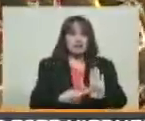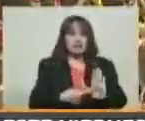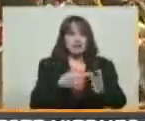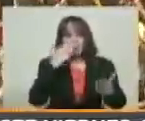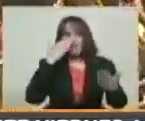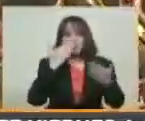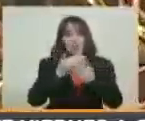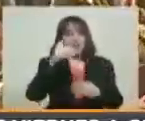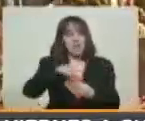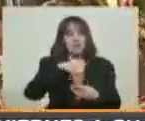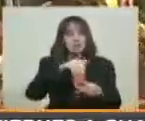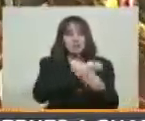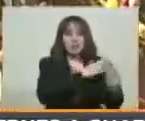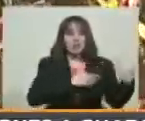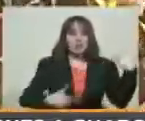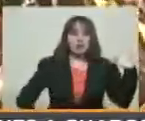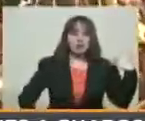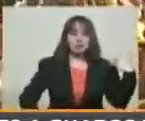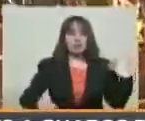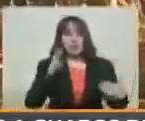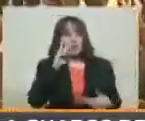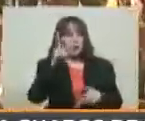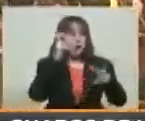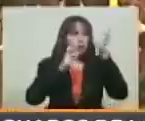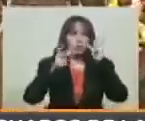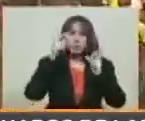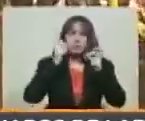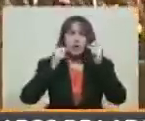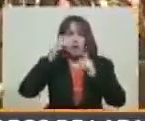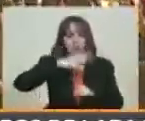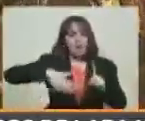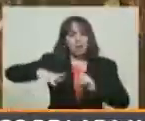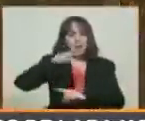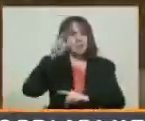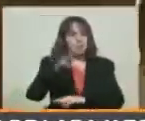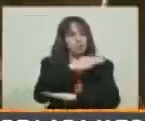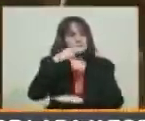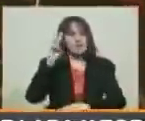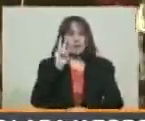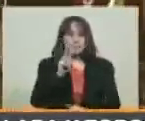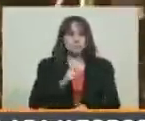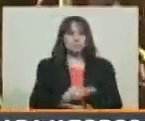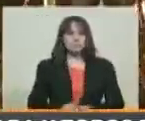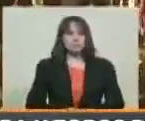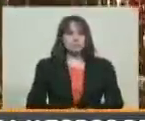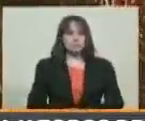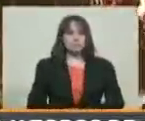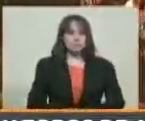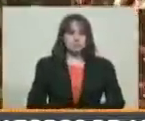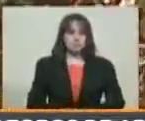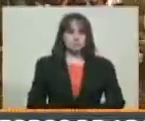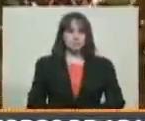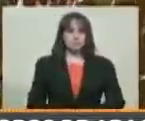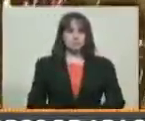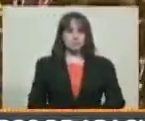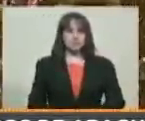elecciones presidenciales. Vamos a escuchar el ambiente musical. Eso es seguro.